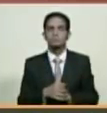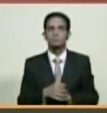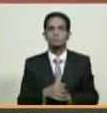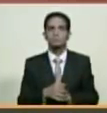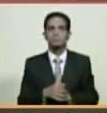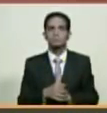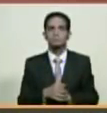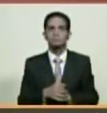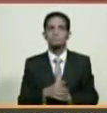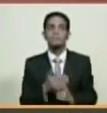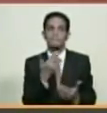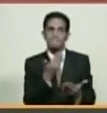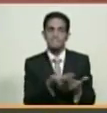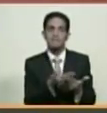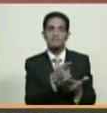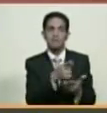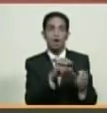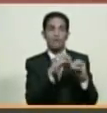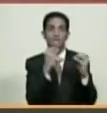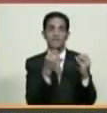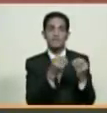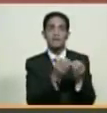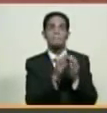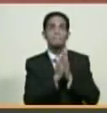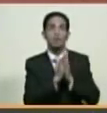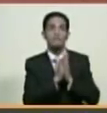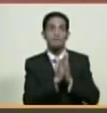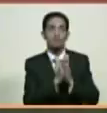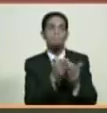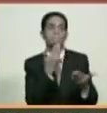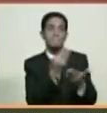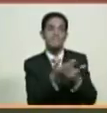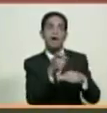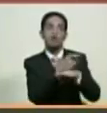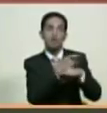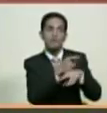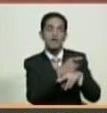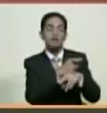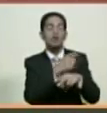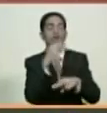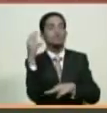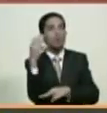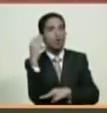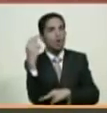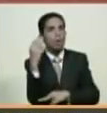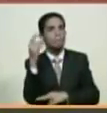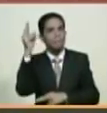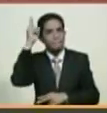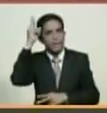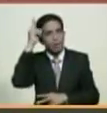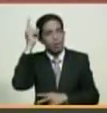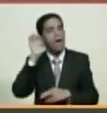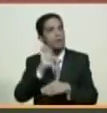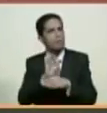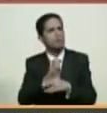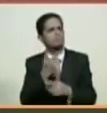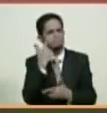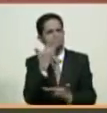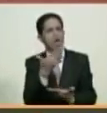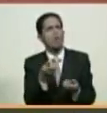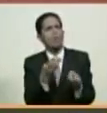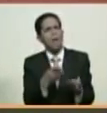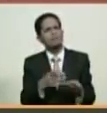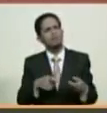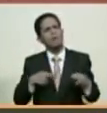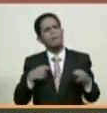Para que esta oficina le señale a los gobiernos de Colombia, de Perú y de Ecuador y les diga: mire, ¿cuánto han gastado ustedes en